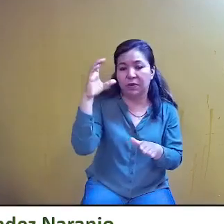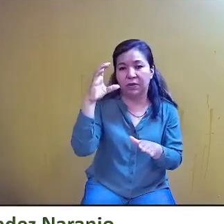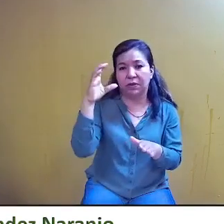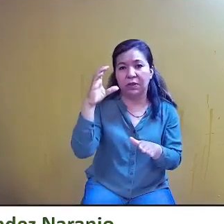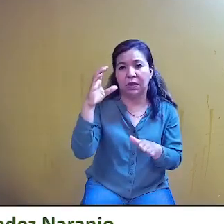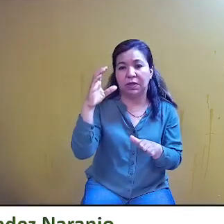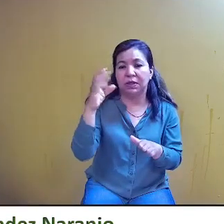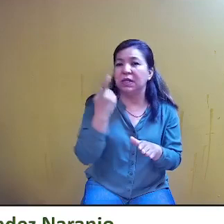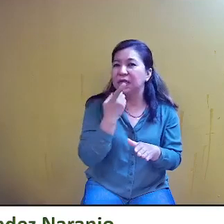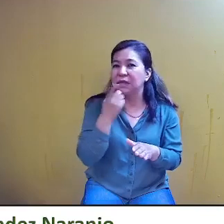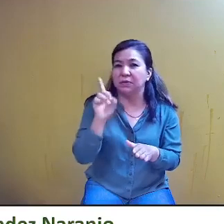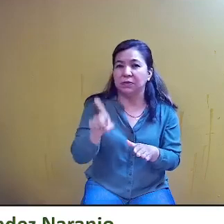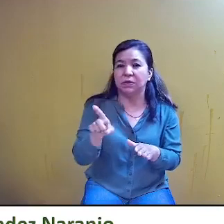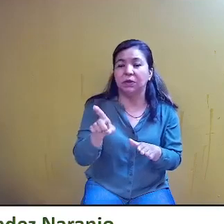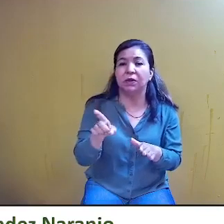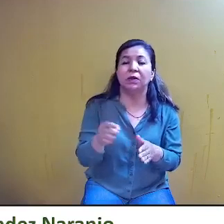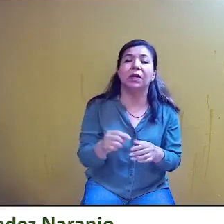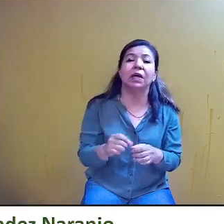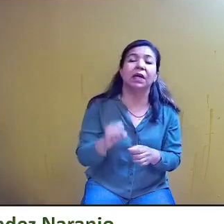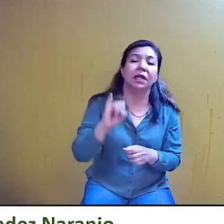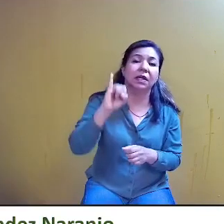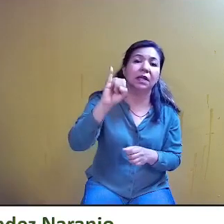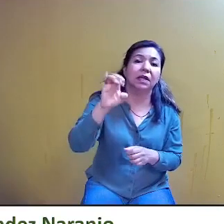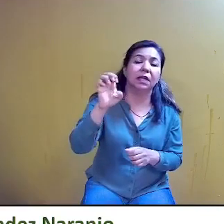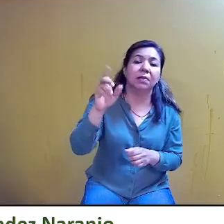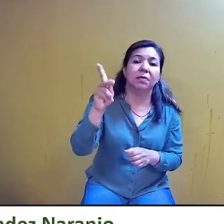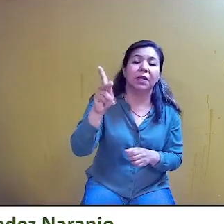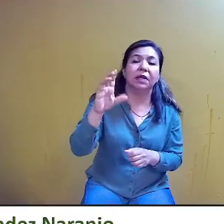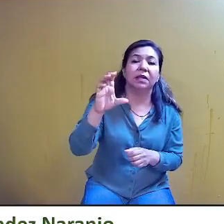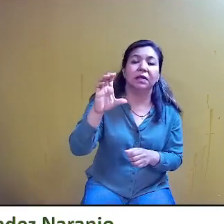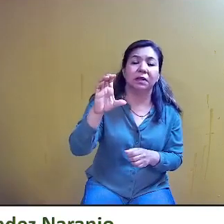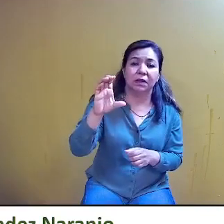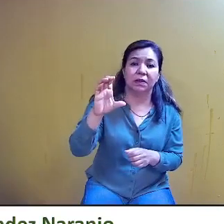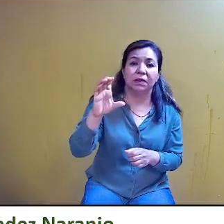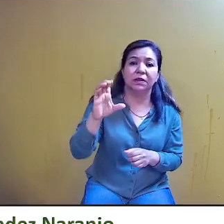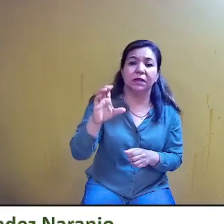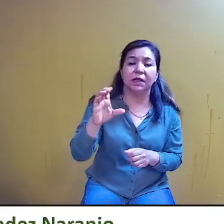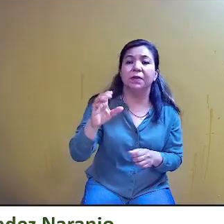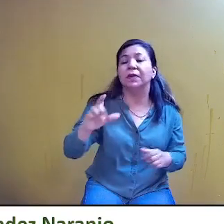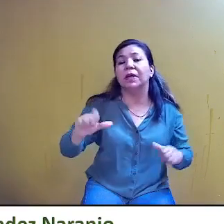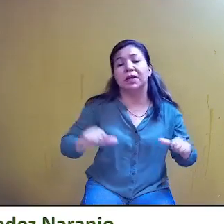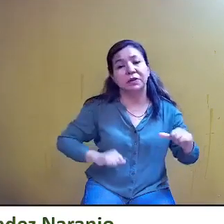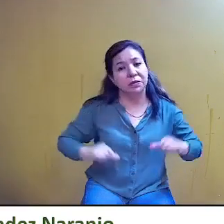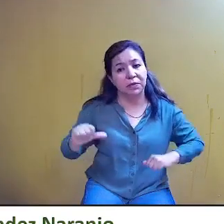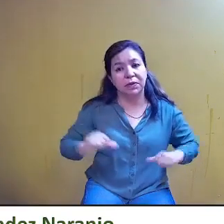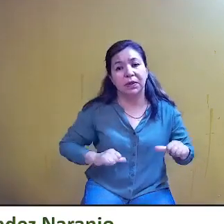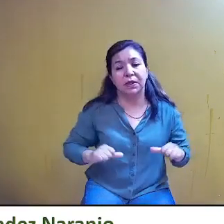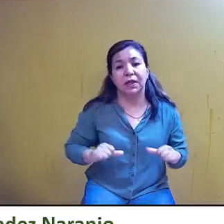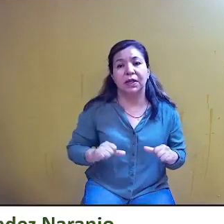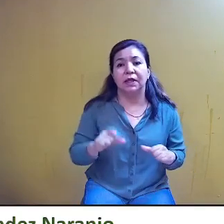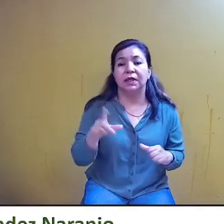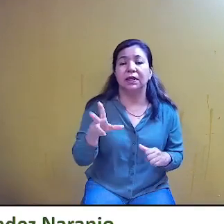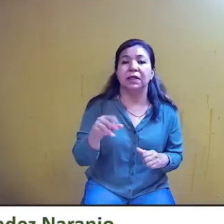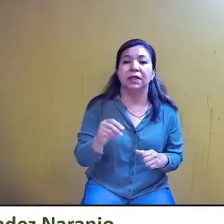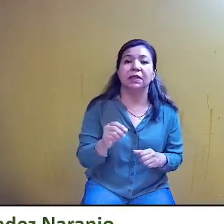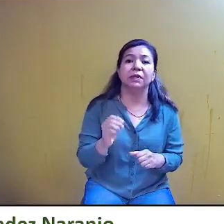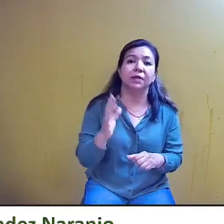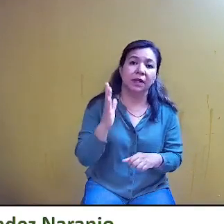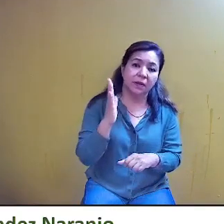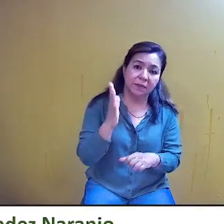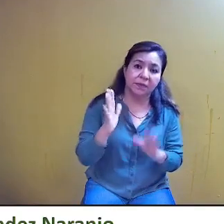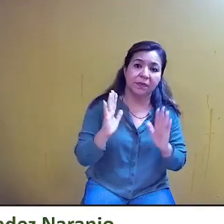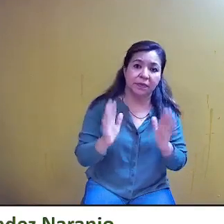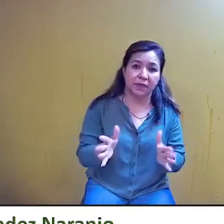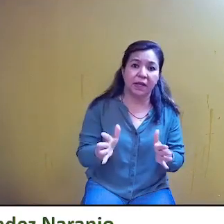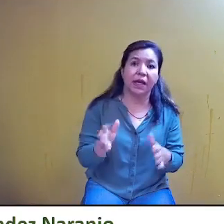Dircio. Al Instituto Nacional Electoral se percibe, al igual que a todas las autoridades señaladas, que en caso de incumplir se les impondrá una medida